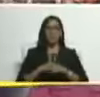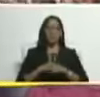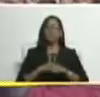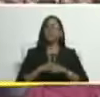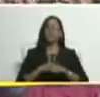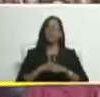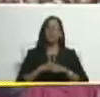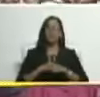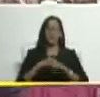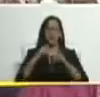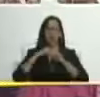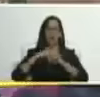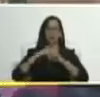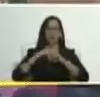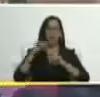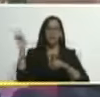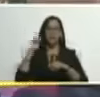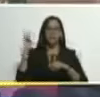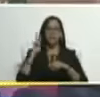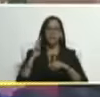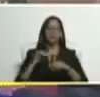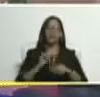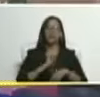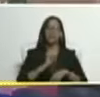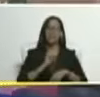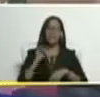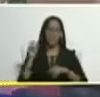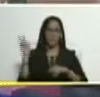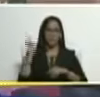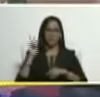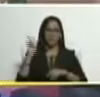Es lo afirmativo venezolano, es la identidad venezolana.